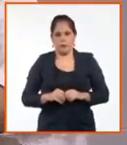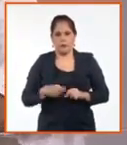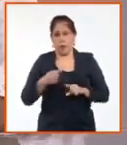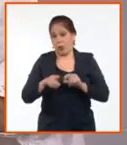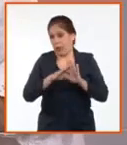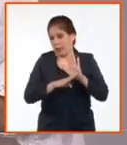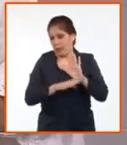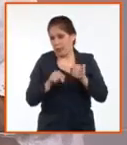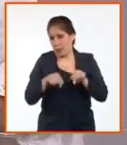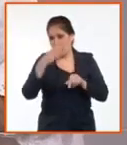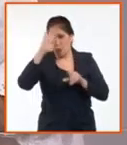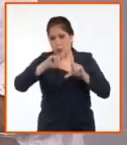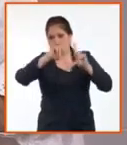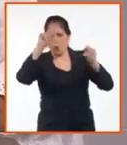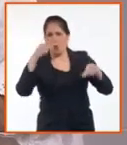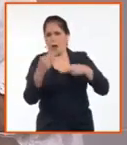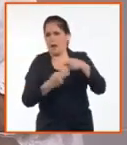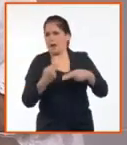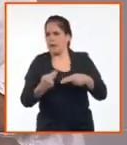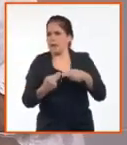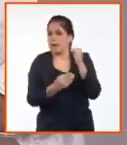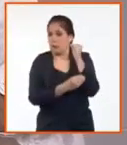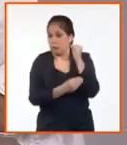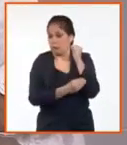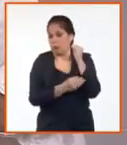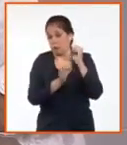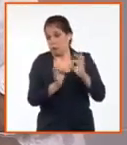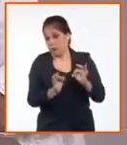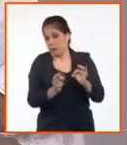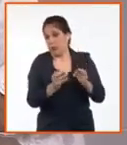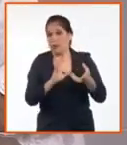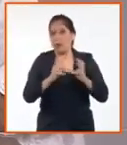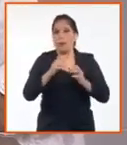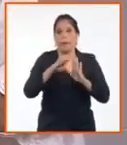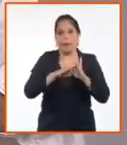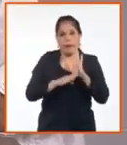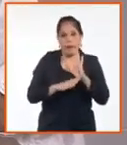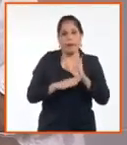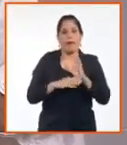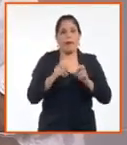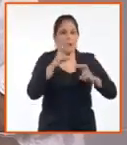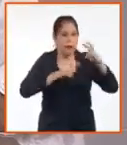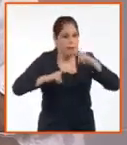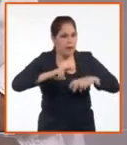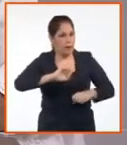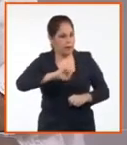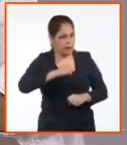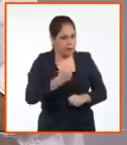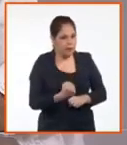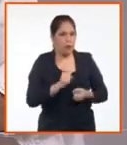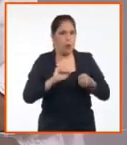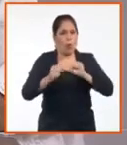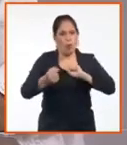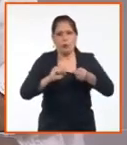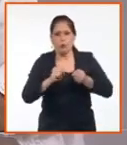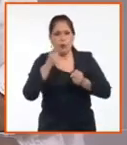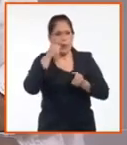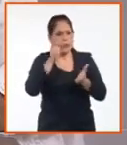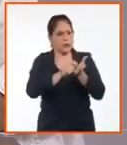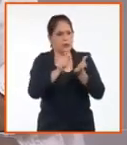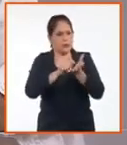implementados lo que estamos haciendo es potenciando esa medida estamos siendo más rigurosa en su control en sus chequeos sistemáticos